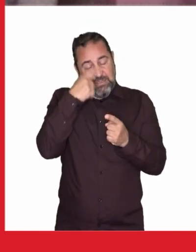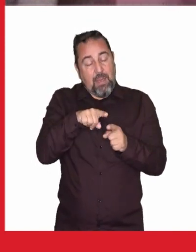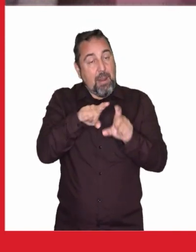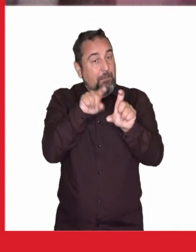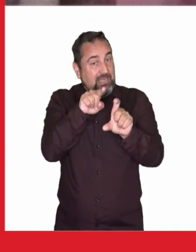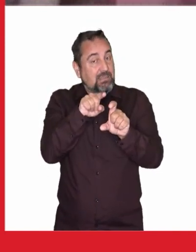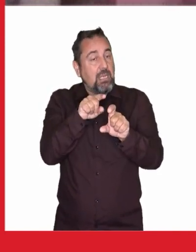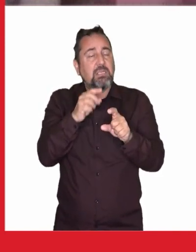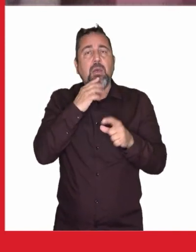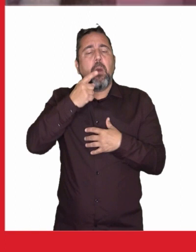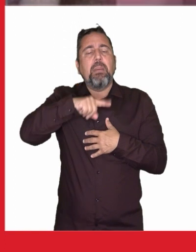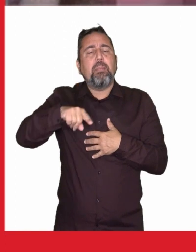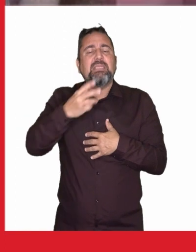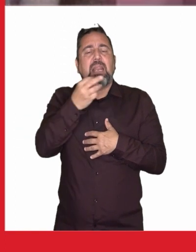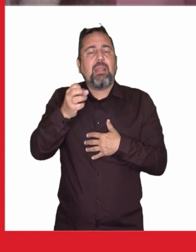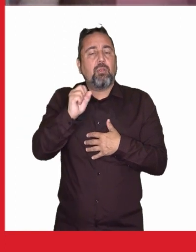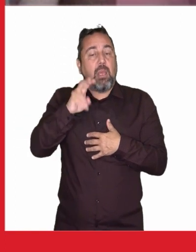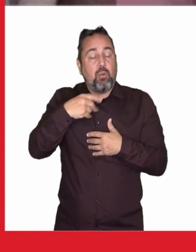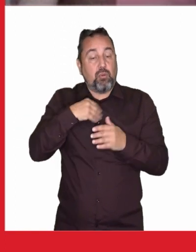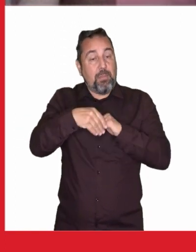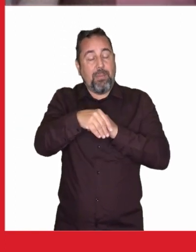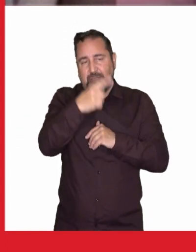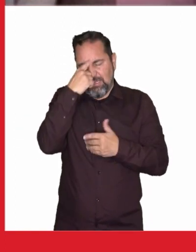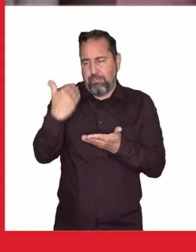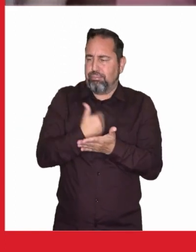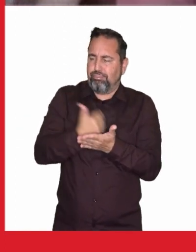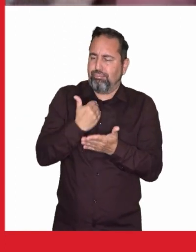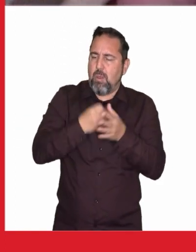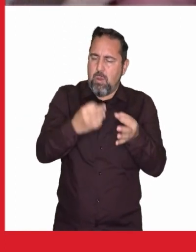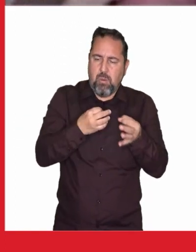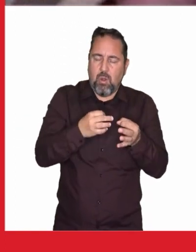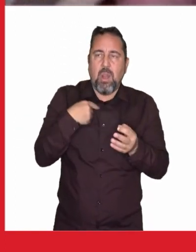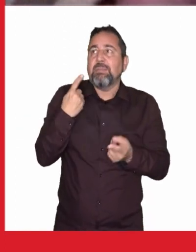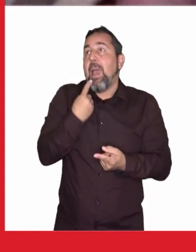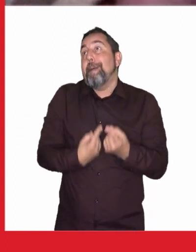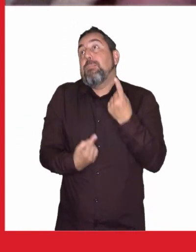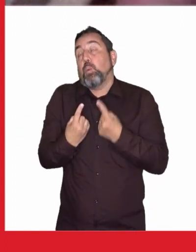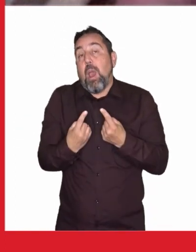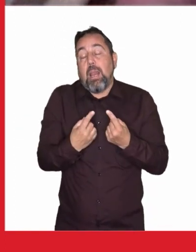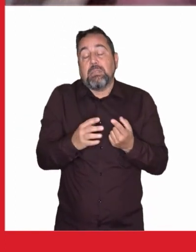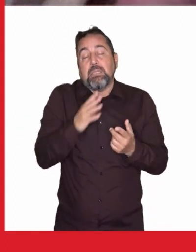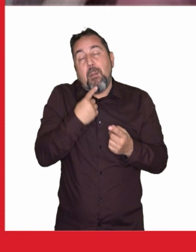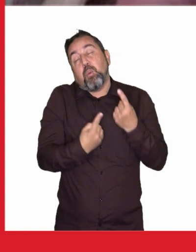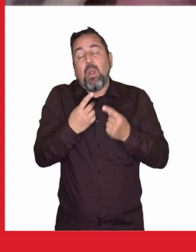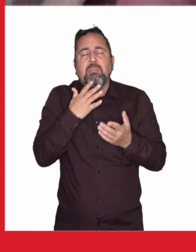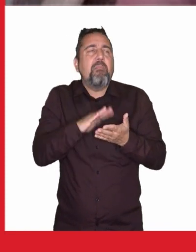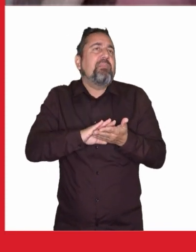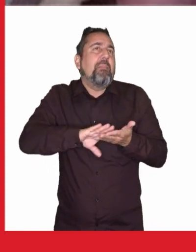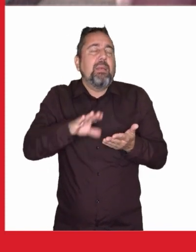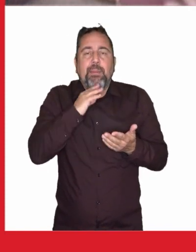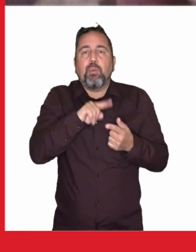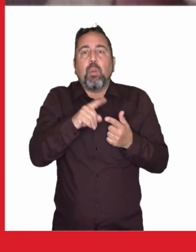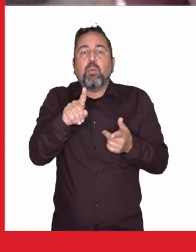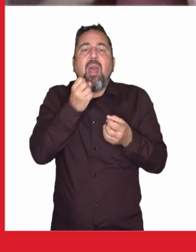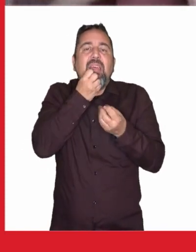gestoría es un ingreso recurrente. Él sabe que todos los meses le van a entrar esos 300 euros. Y luego los ingresos puntuales. Y te